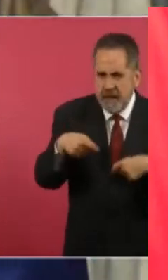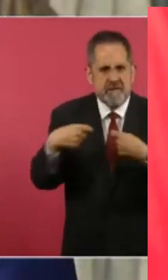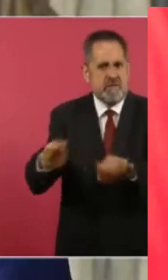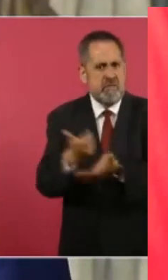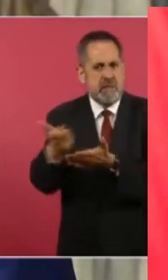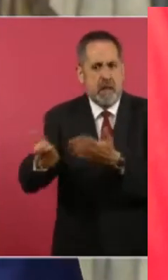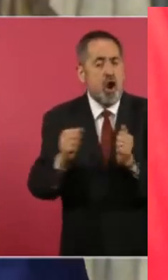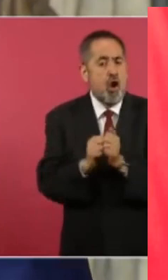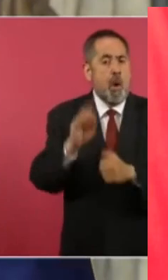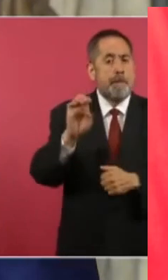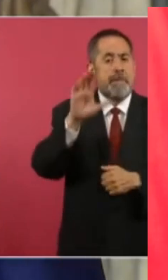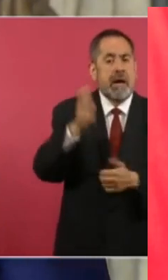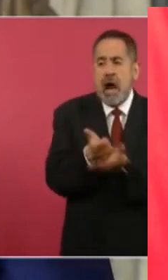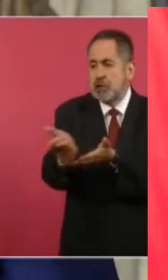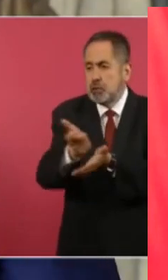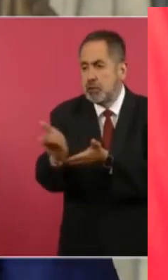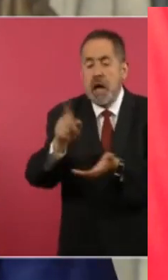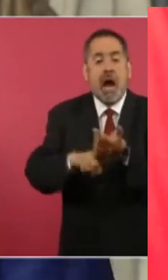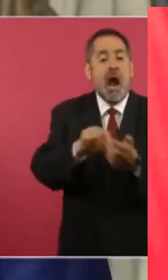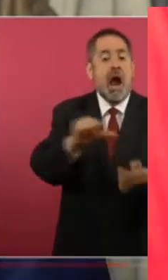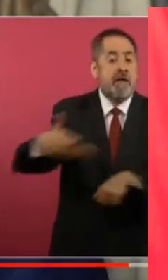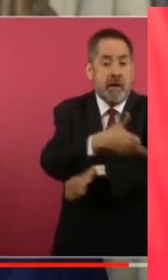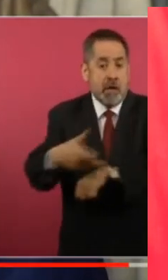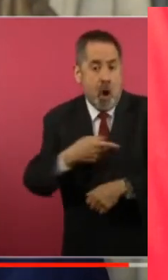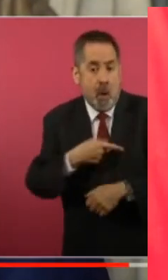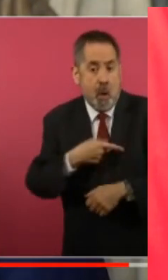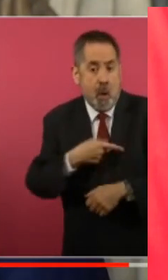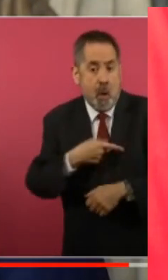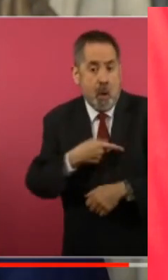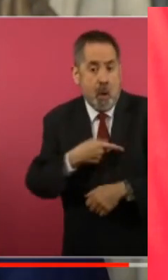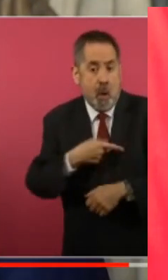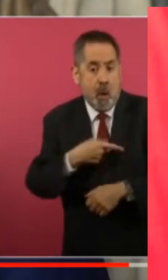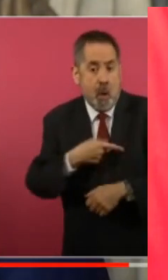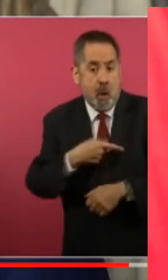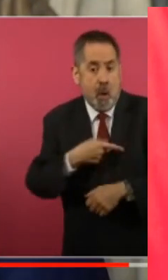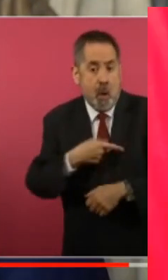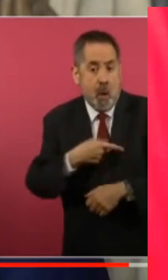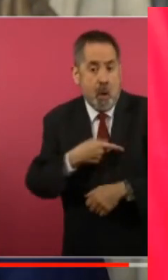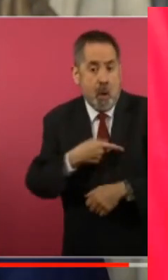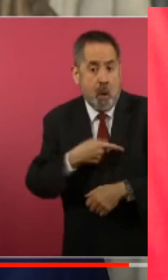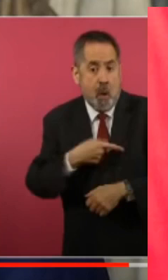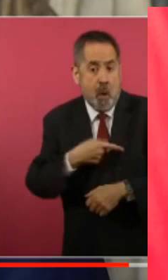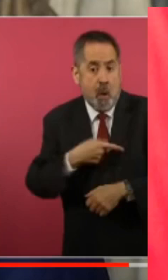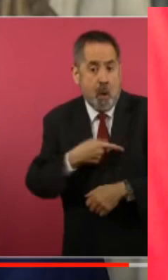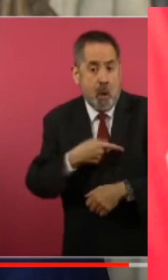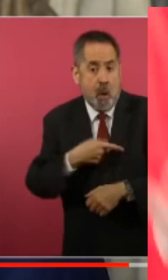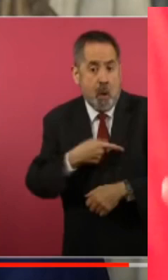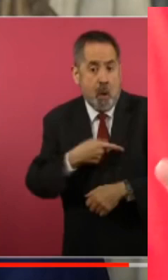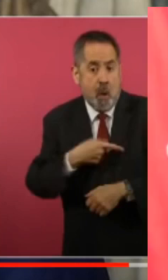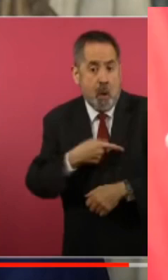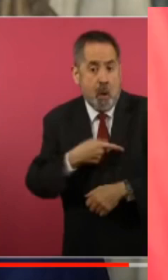otorgamiento de becas a estudiantes de familias pobres. Por cierto, en este mismo informe, perdón, presidente, por interrumpirlo,